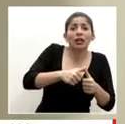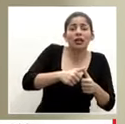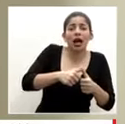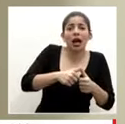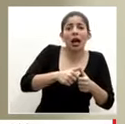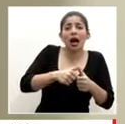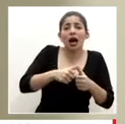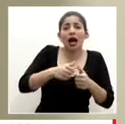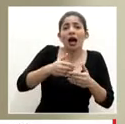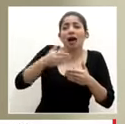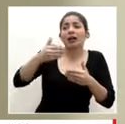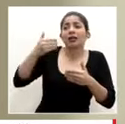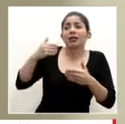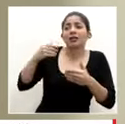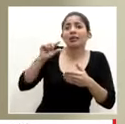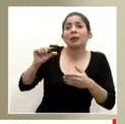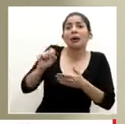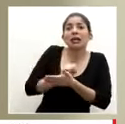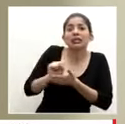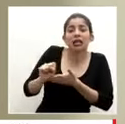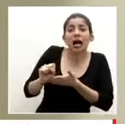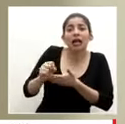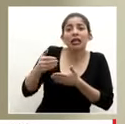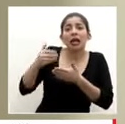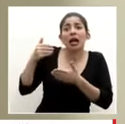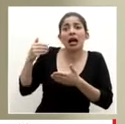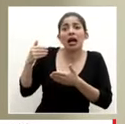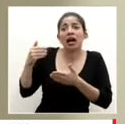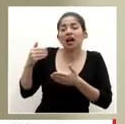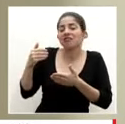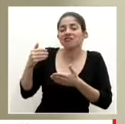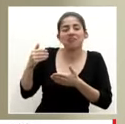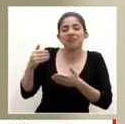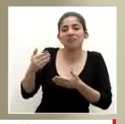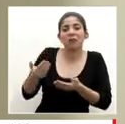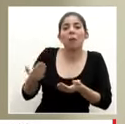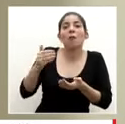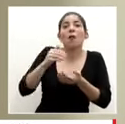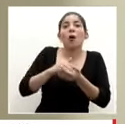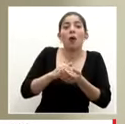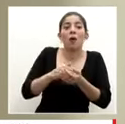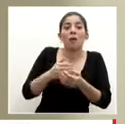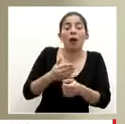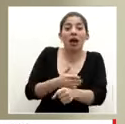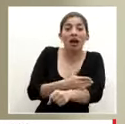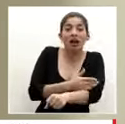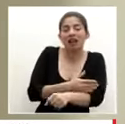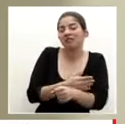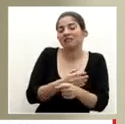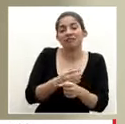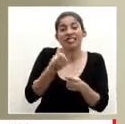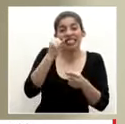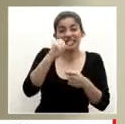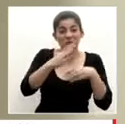los momentos que vivimos en Semana Santa y previos, no vamos a poder recuperar una situación que se